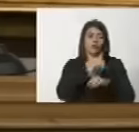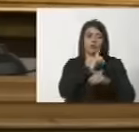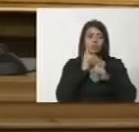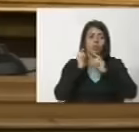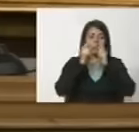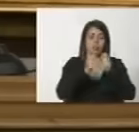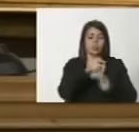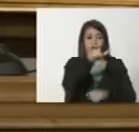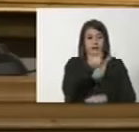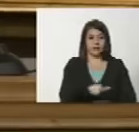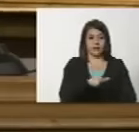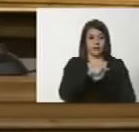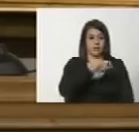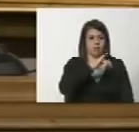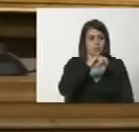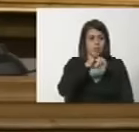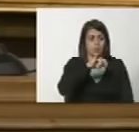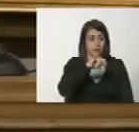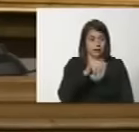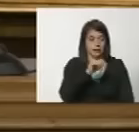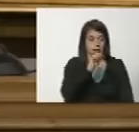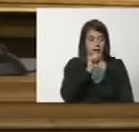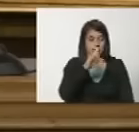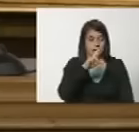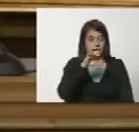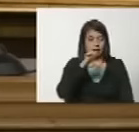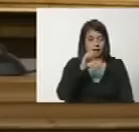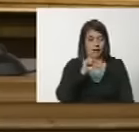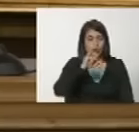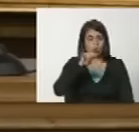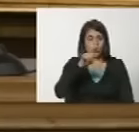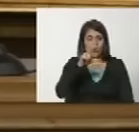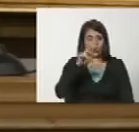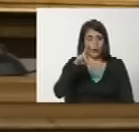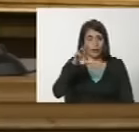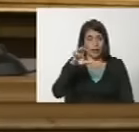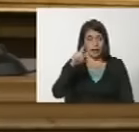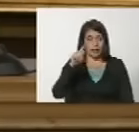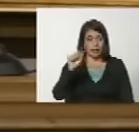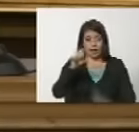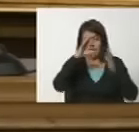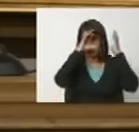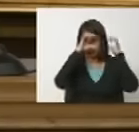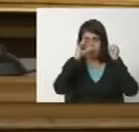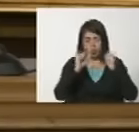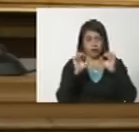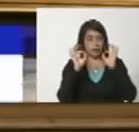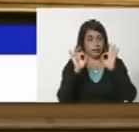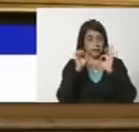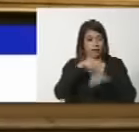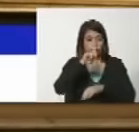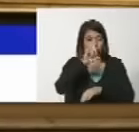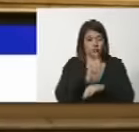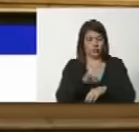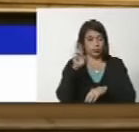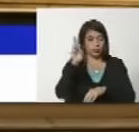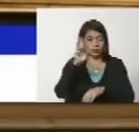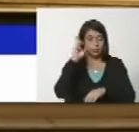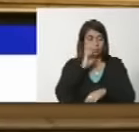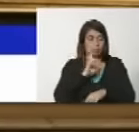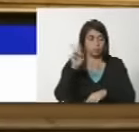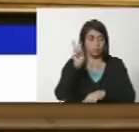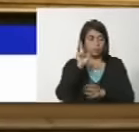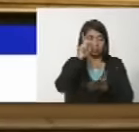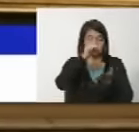nombramiento de la ciudadana Yaidis Julieta Briceño como embajadora extraordinaria y plenipotenciaria de la República